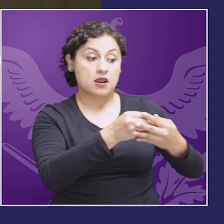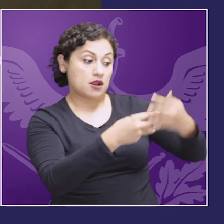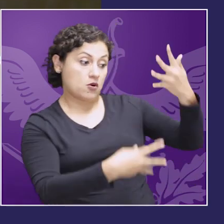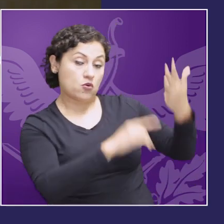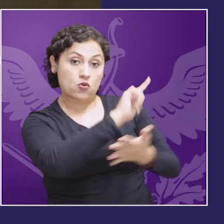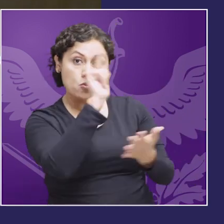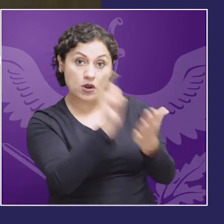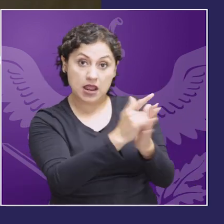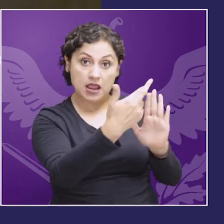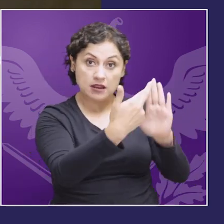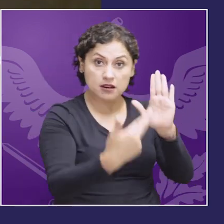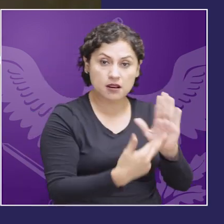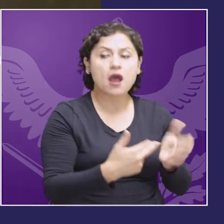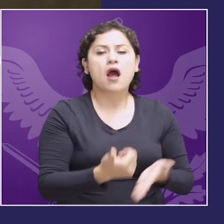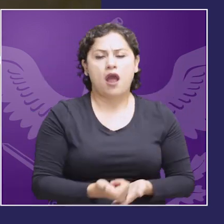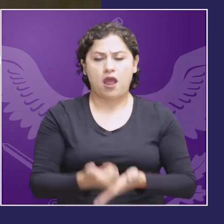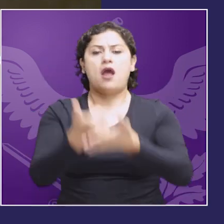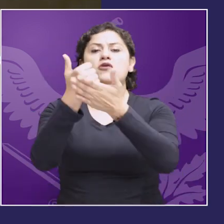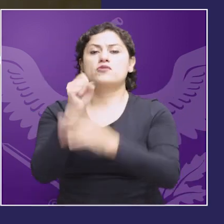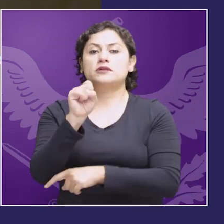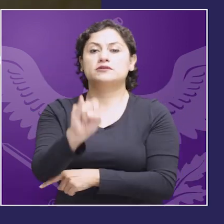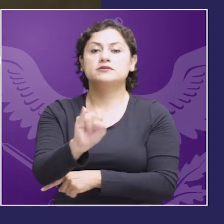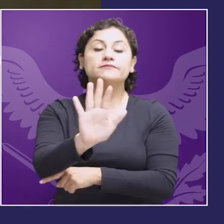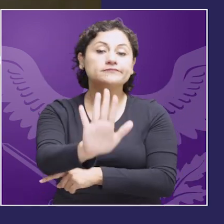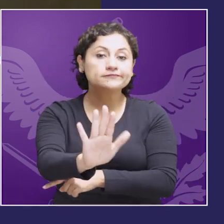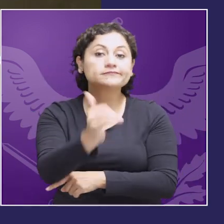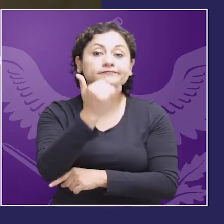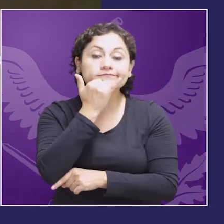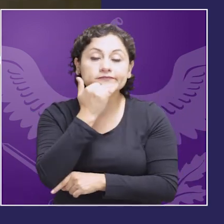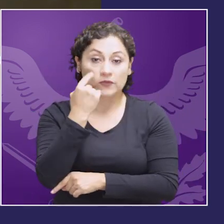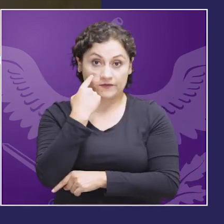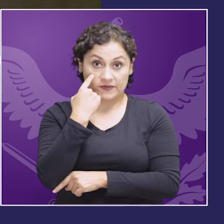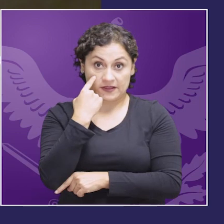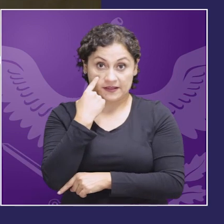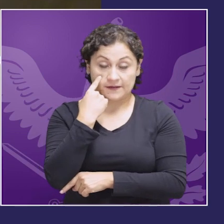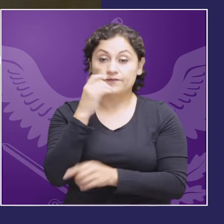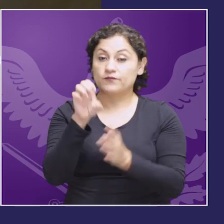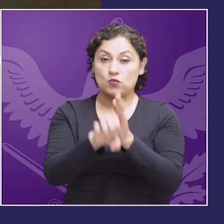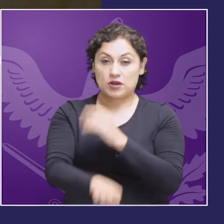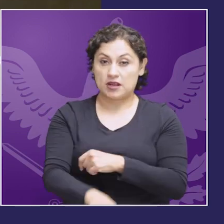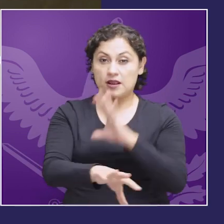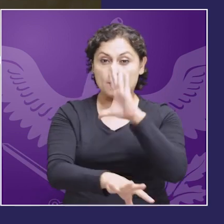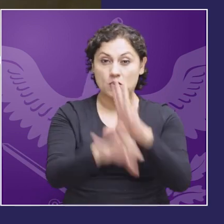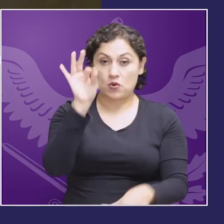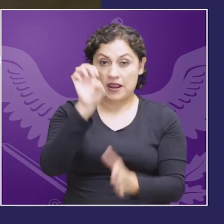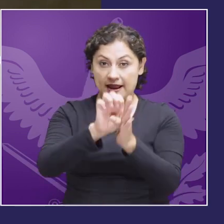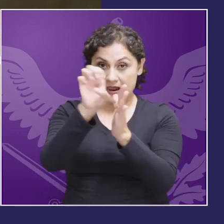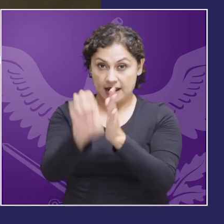En términos de acceso a la justicia, estas herramientas han sido útiles. Aquí permítanme